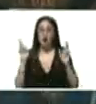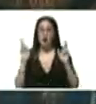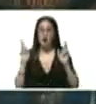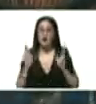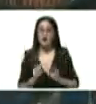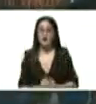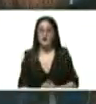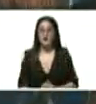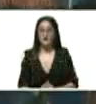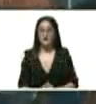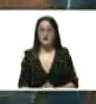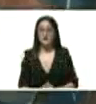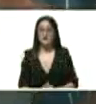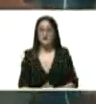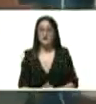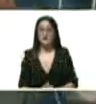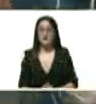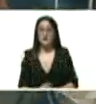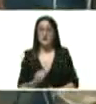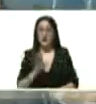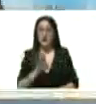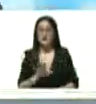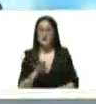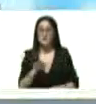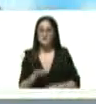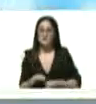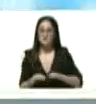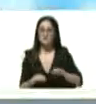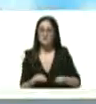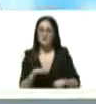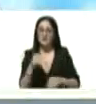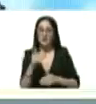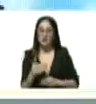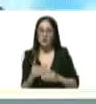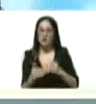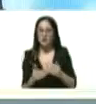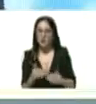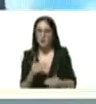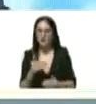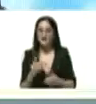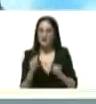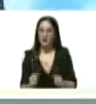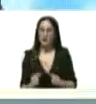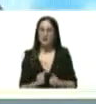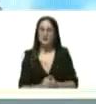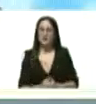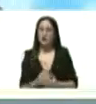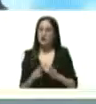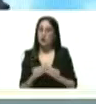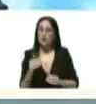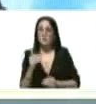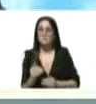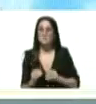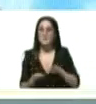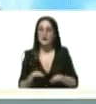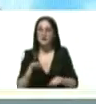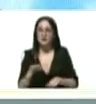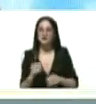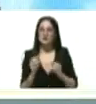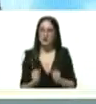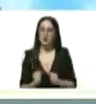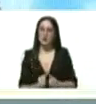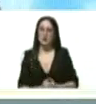Y así, así vamos, paso a paso, paso seguro. Todo lo que está pasando a paso seguro. Todo lo que está